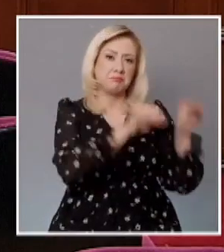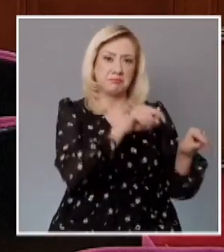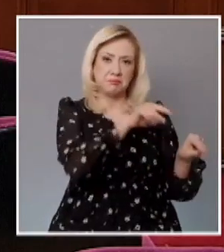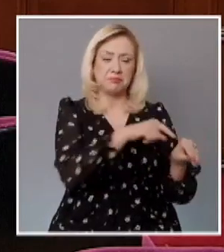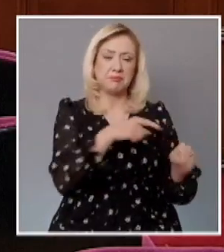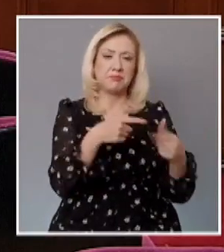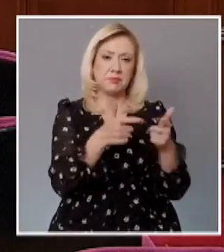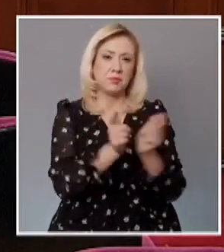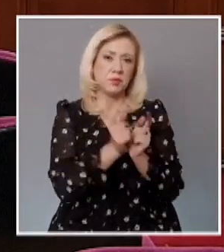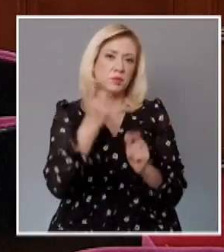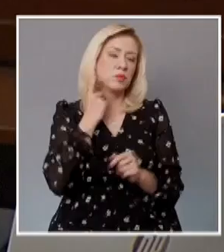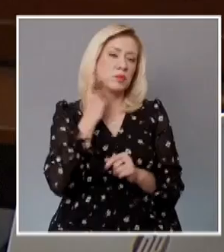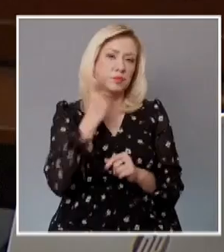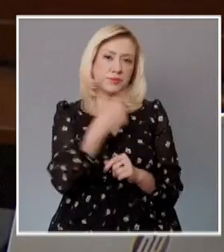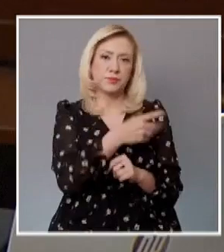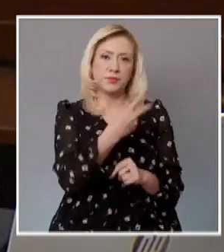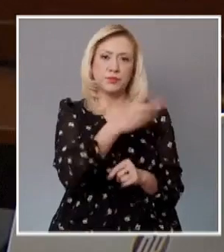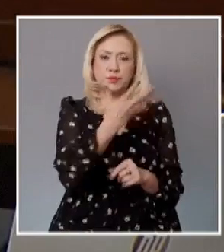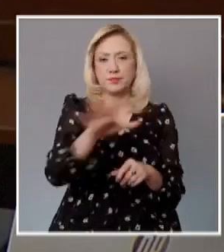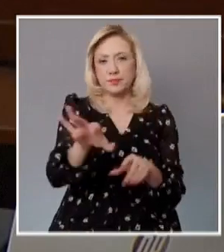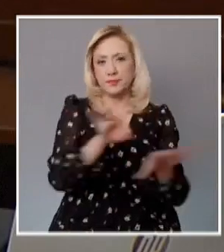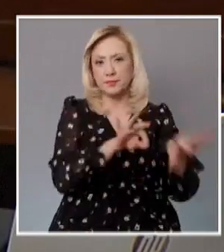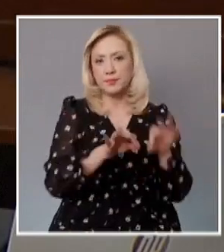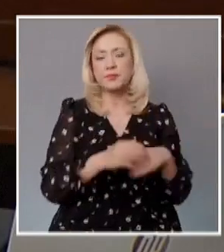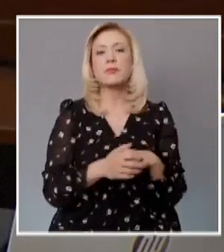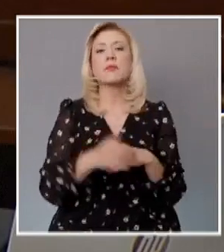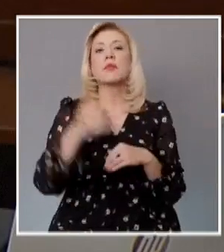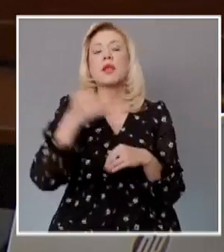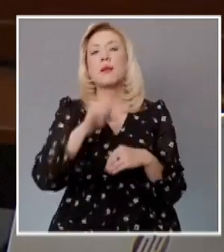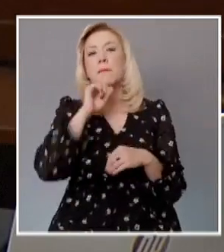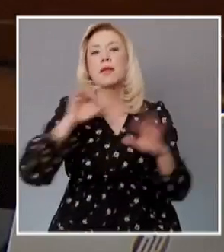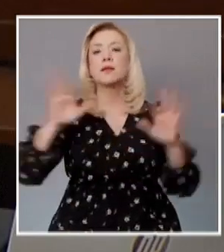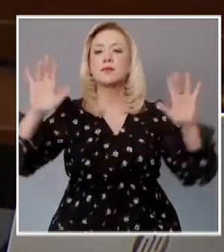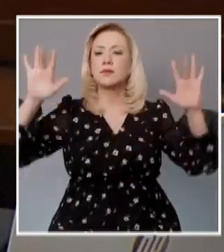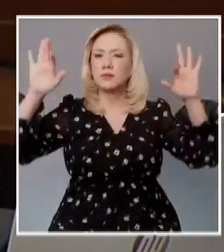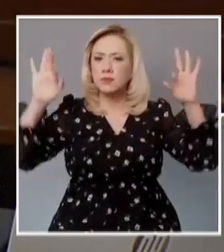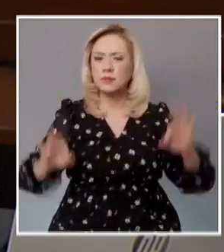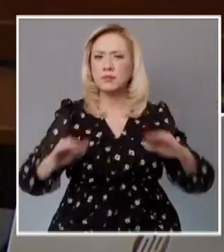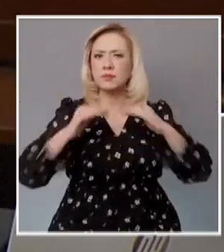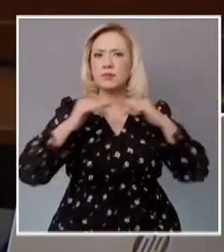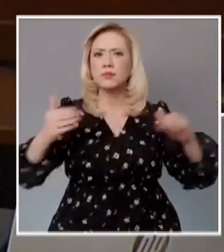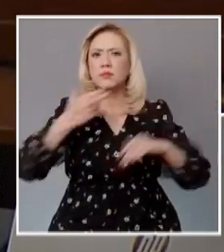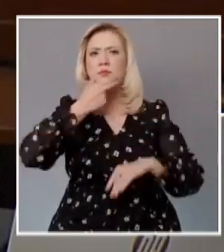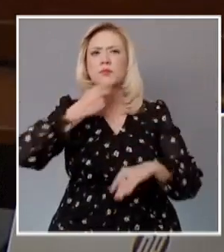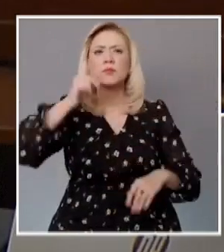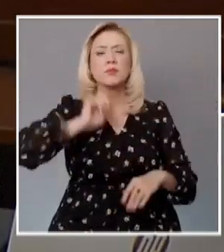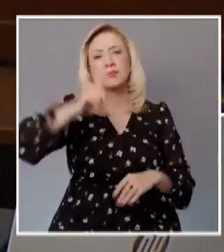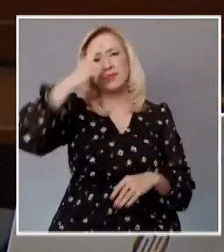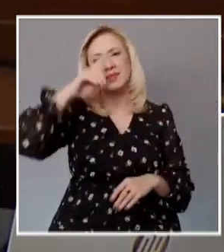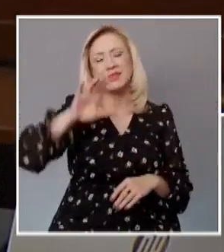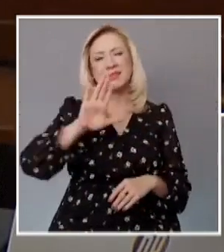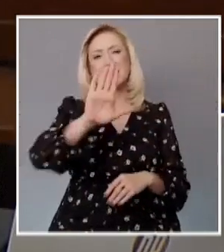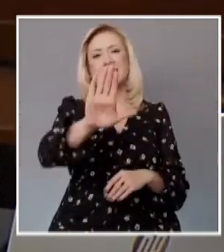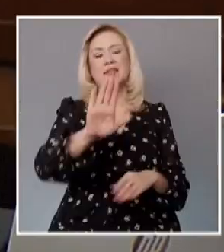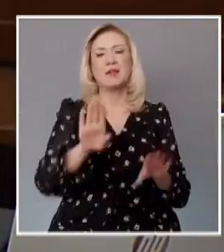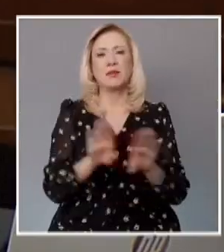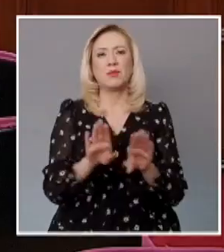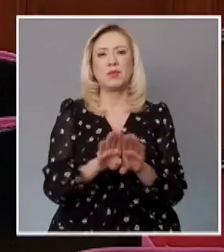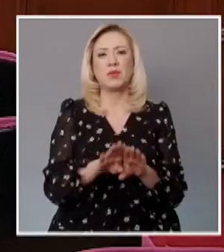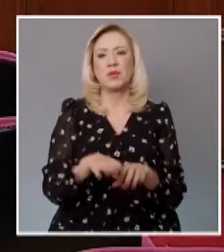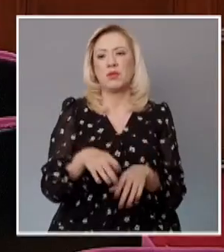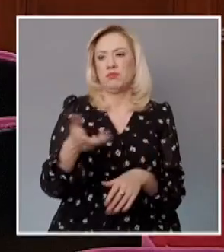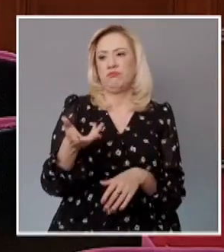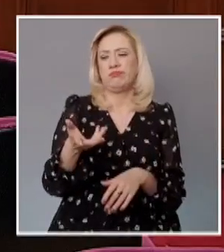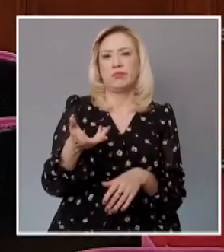las disposiciones con la definición de paridad de género respecto de la eliminación de los nombramientos de cargos